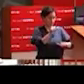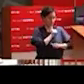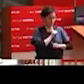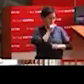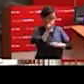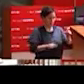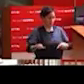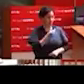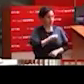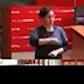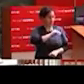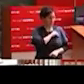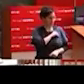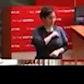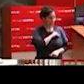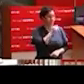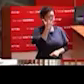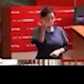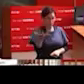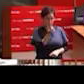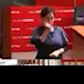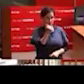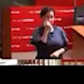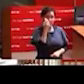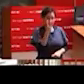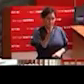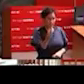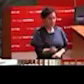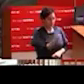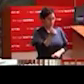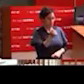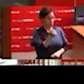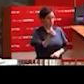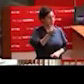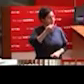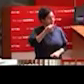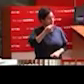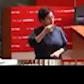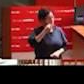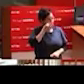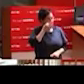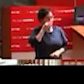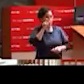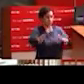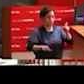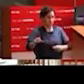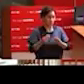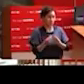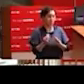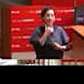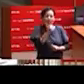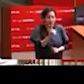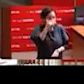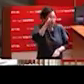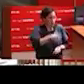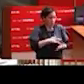España y concretamente 3 millones hay en España hay 3 millones de personas con algún